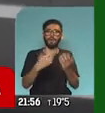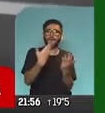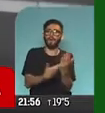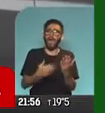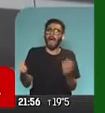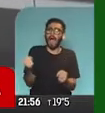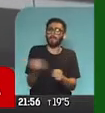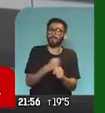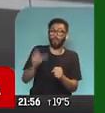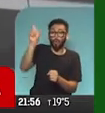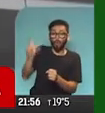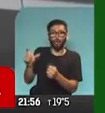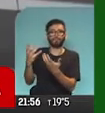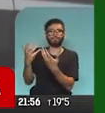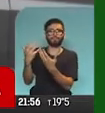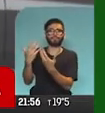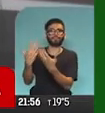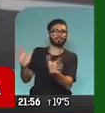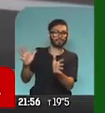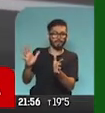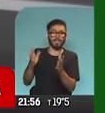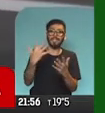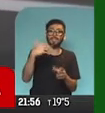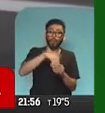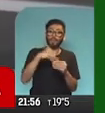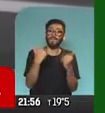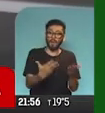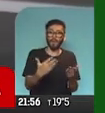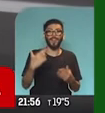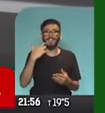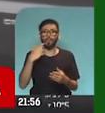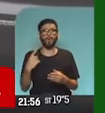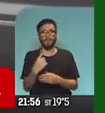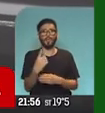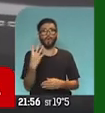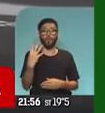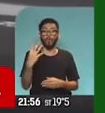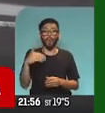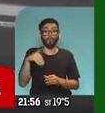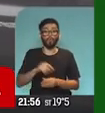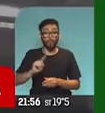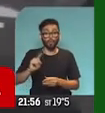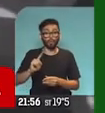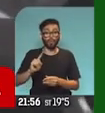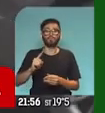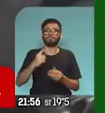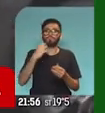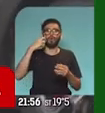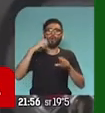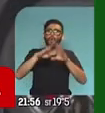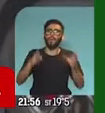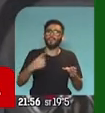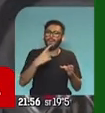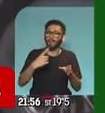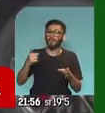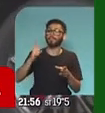la disolución del Congreso en una medida que fue controvertida y que tuvo que ser resuelta por el Tribunal Constitucional para darle un marco de legalidad. Y con